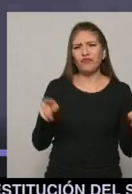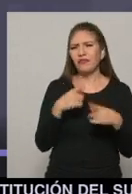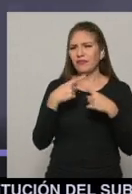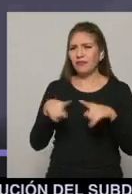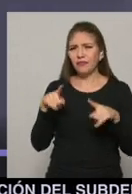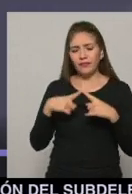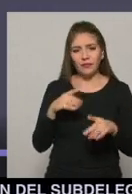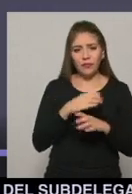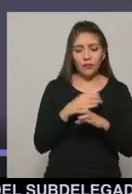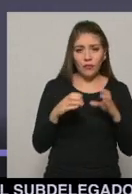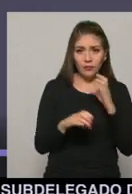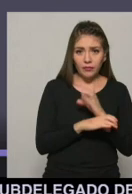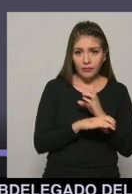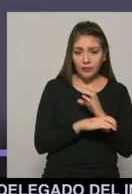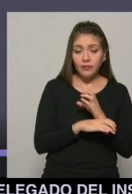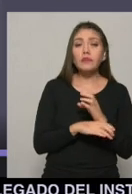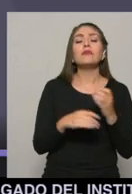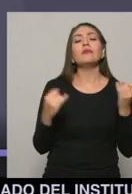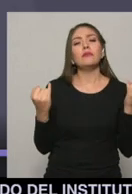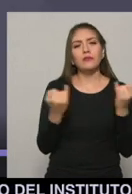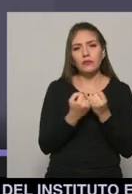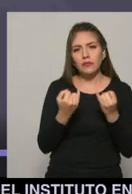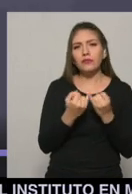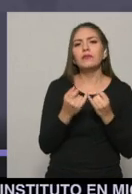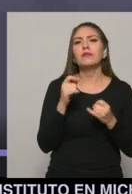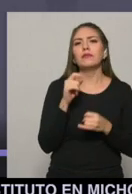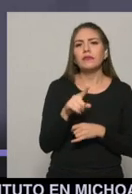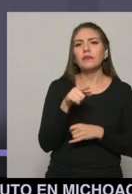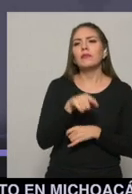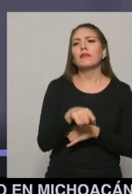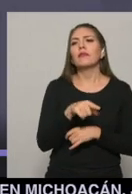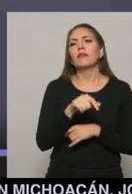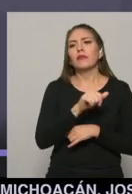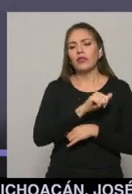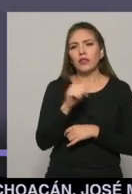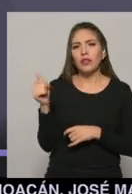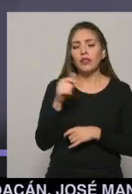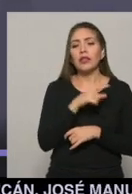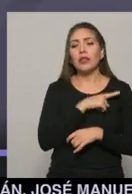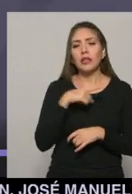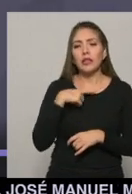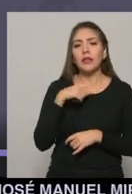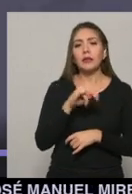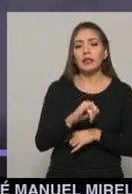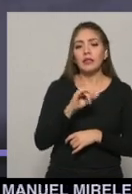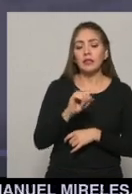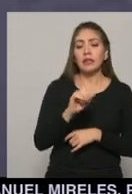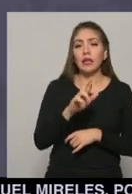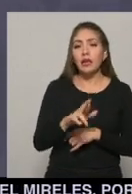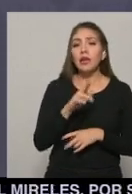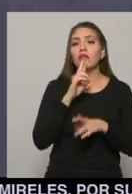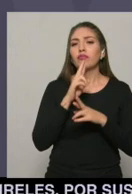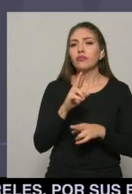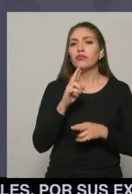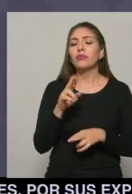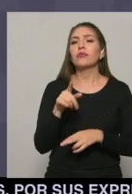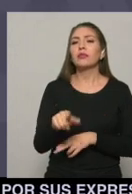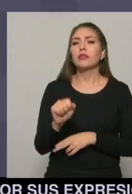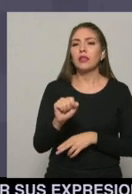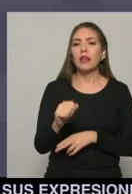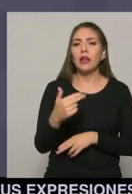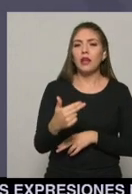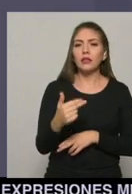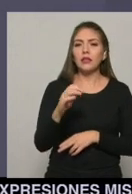y también las de intermediarios tienen que retener el ISR y reportarlo a Hacienda cada mes. A ver, aplicaciones